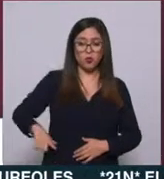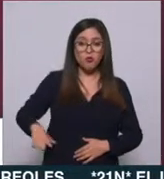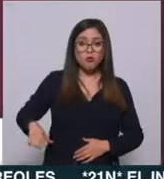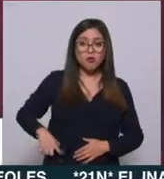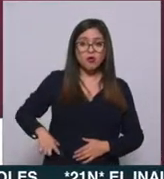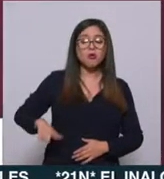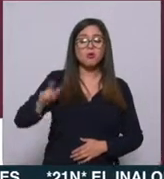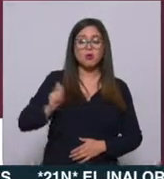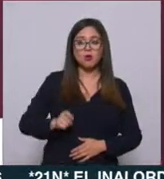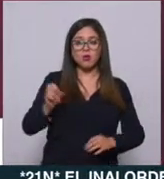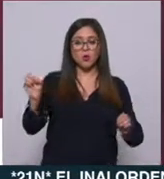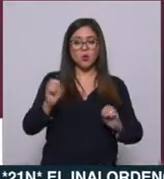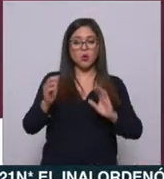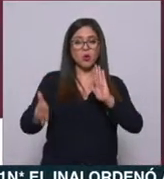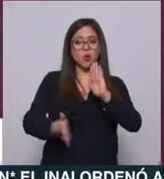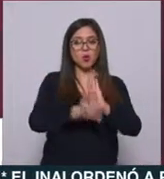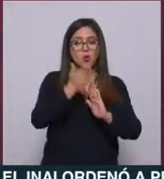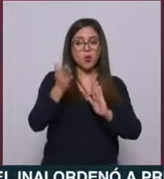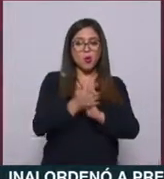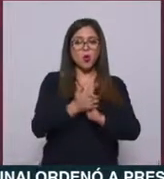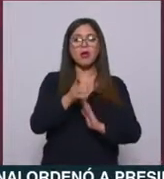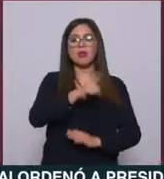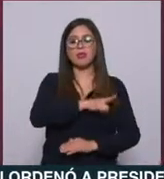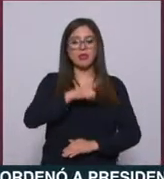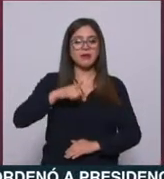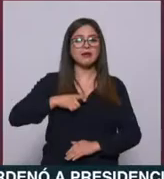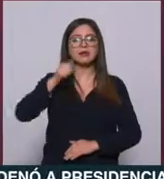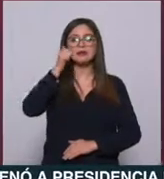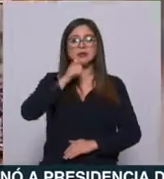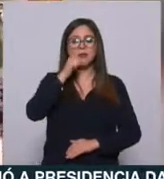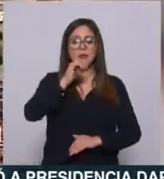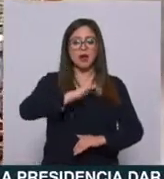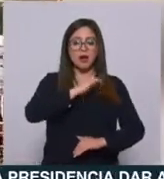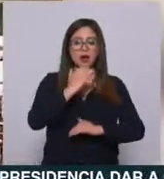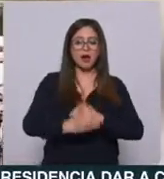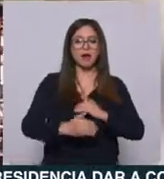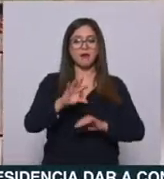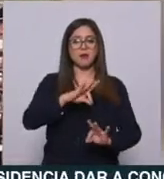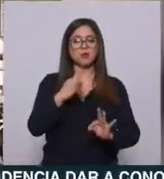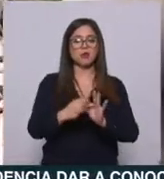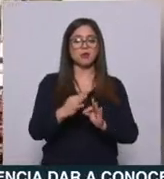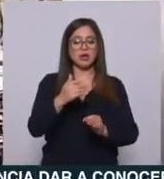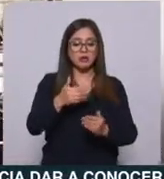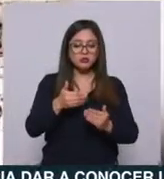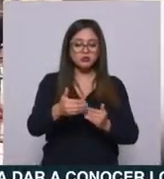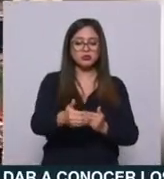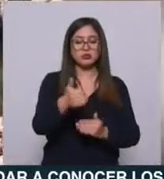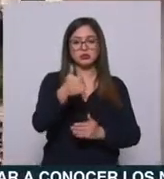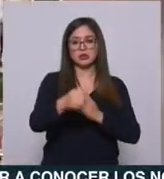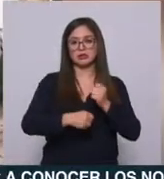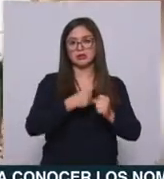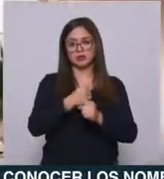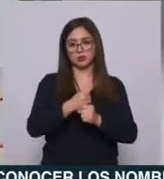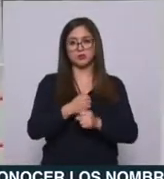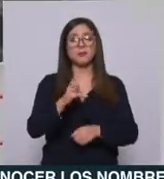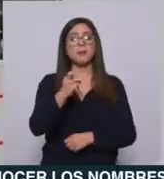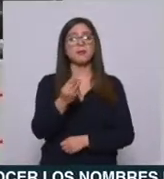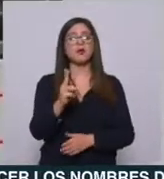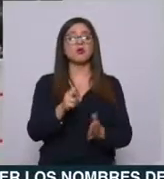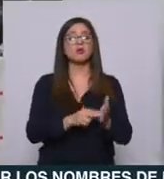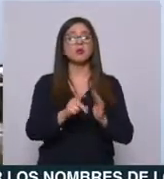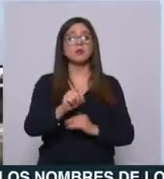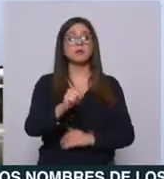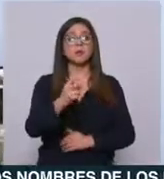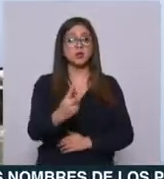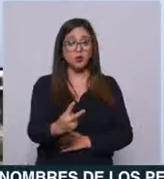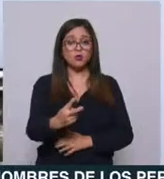podamos terminar durante el sexenio. Aseguró que para mayo de 2022 la refinería